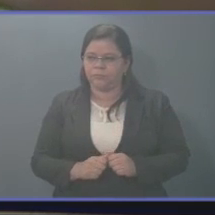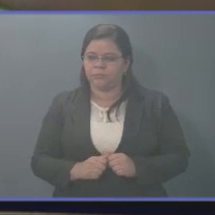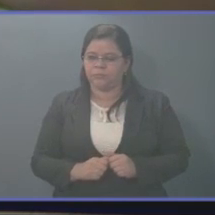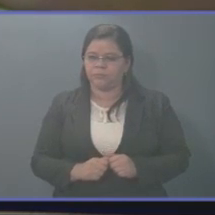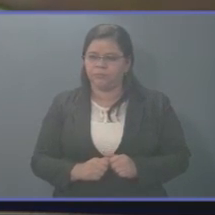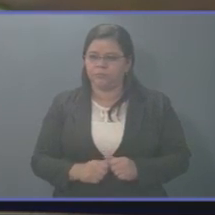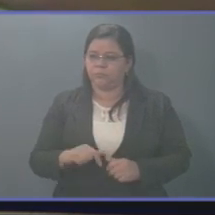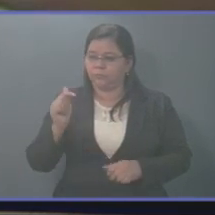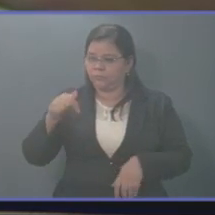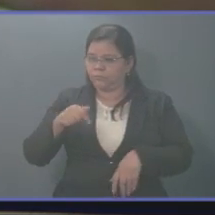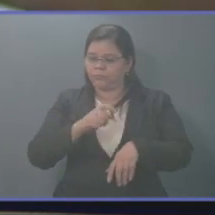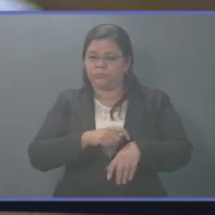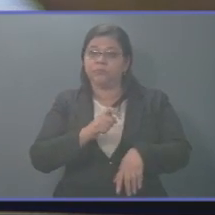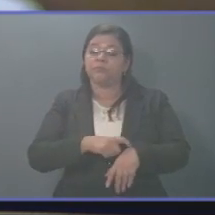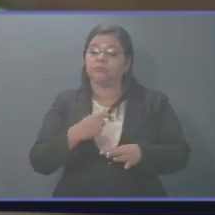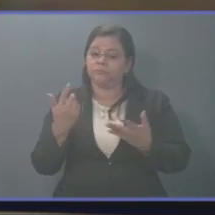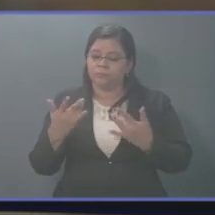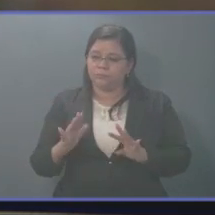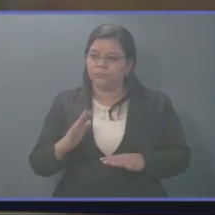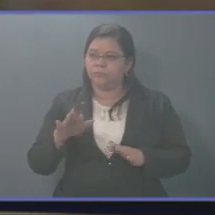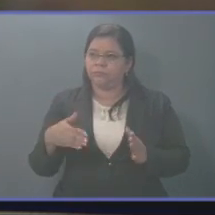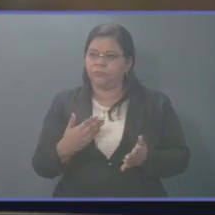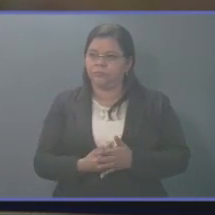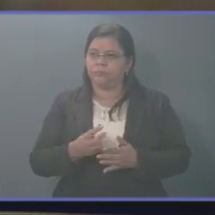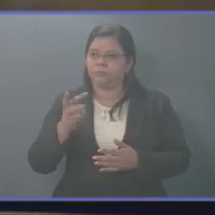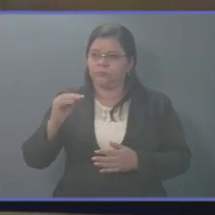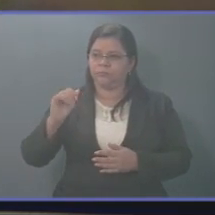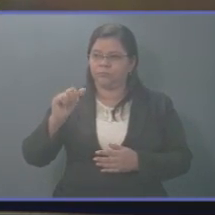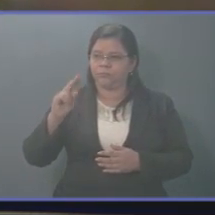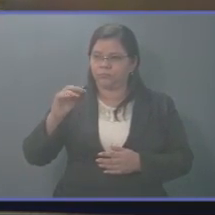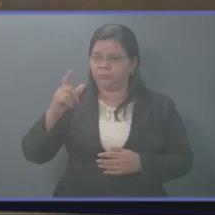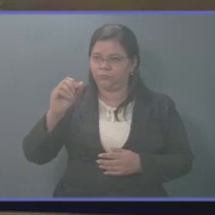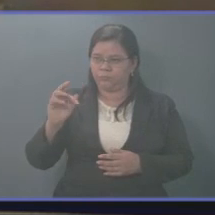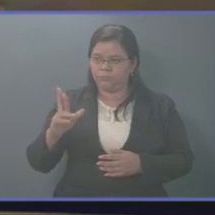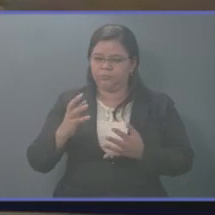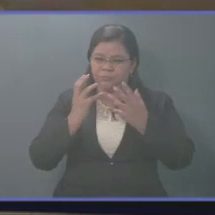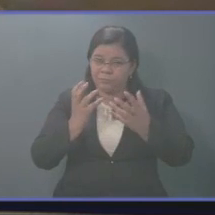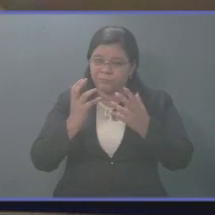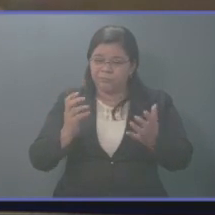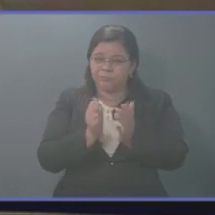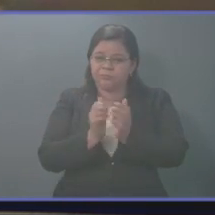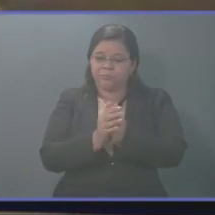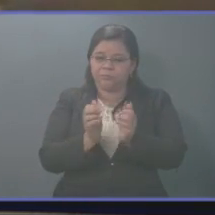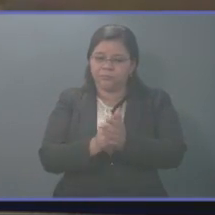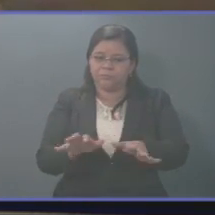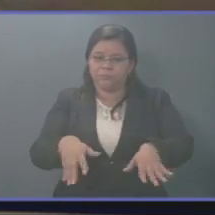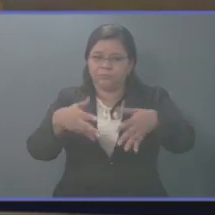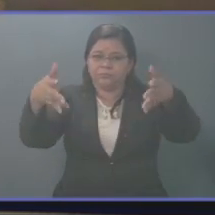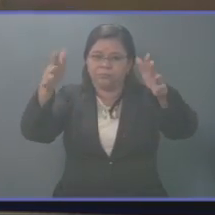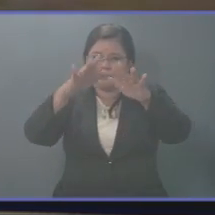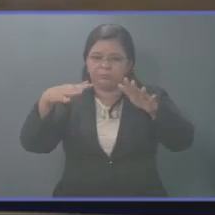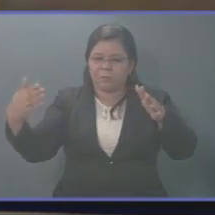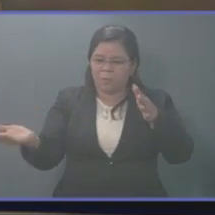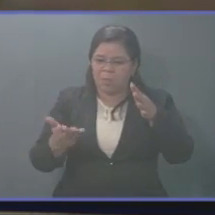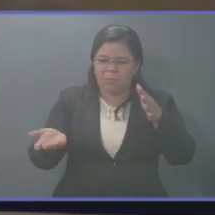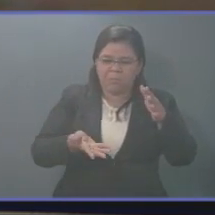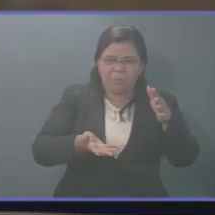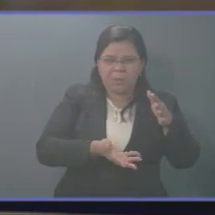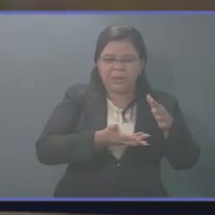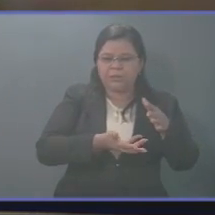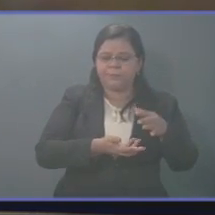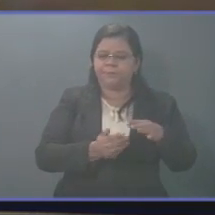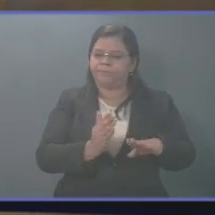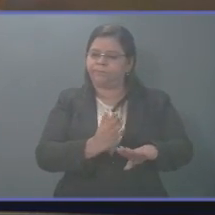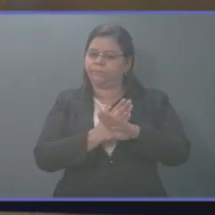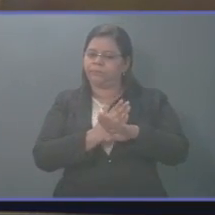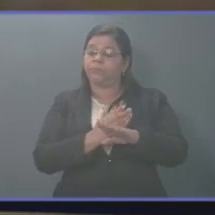que hoy por hoy está pasando los manglares la deforestación masiva y que es importante